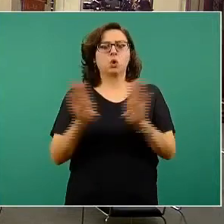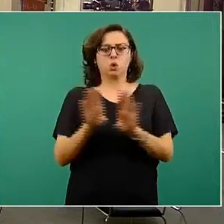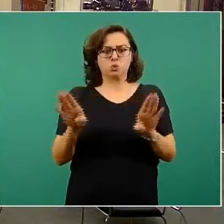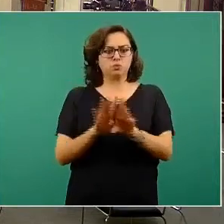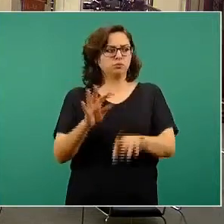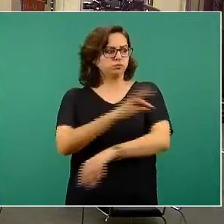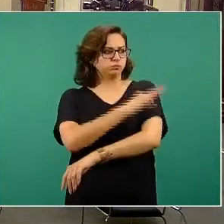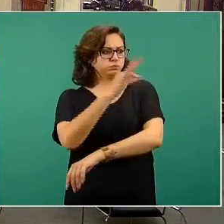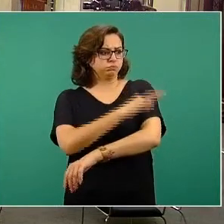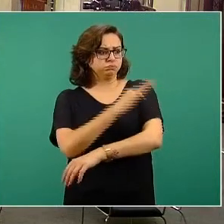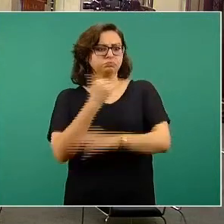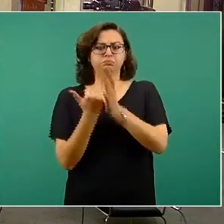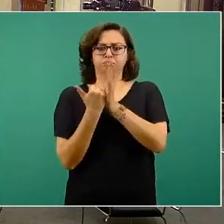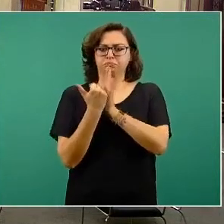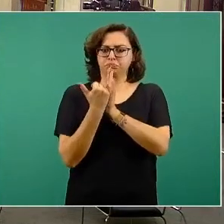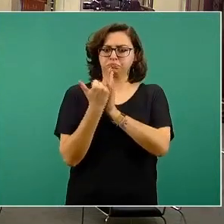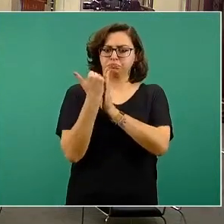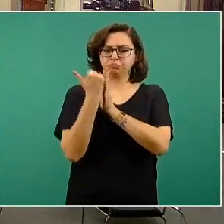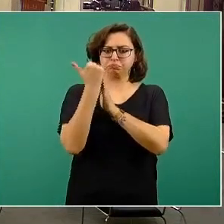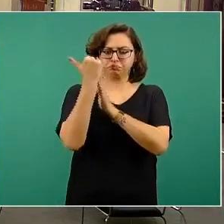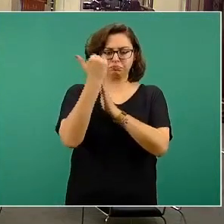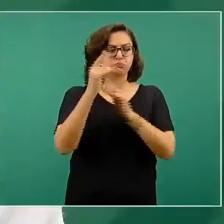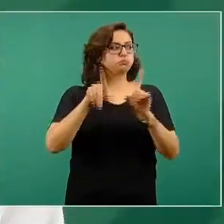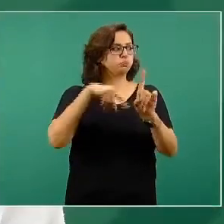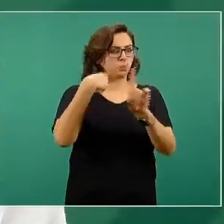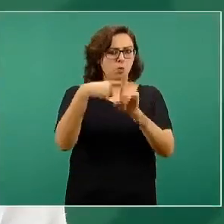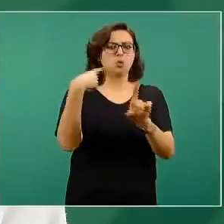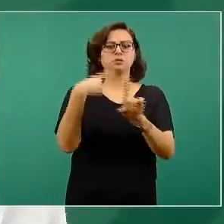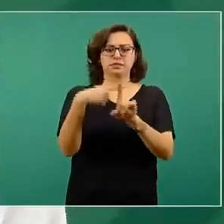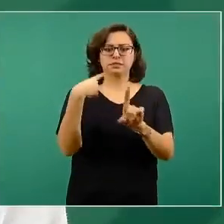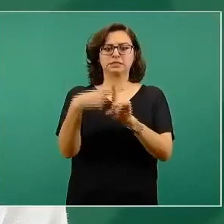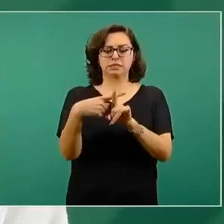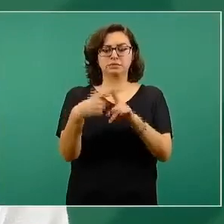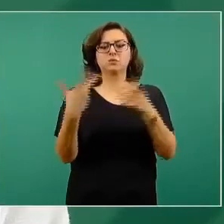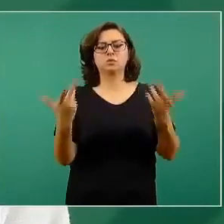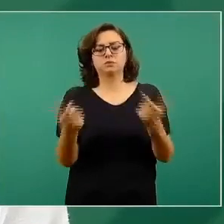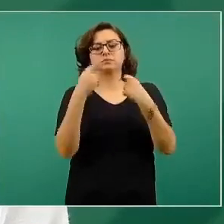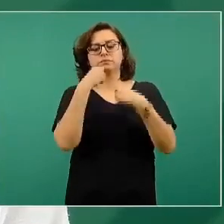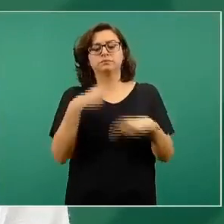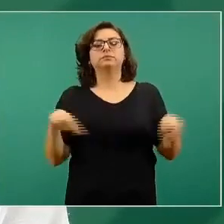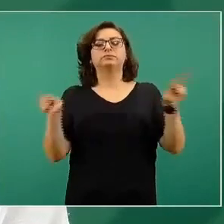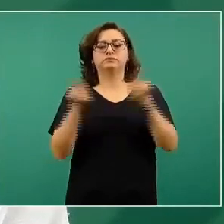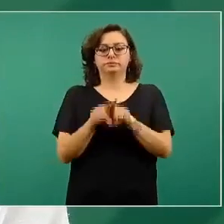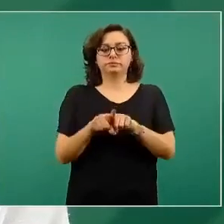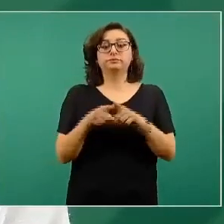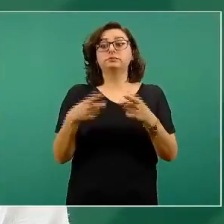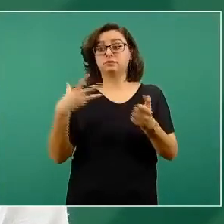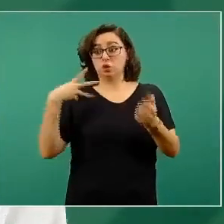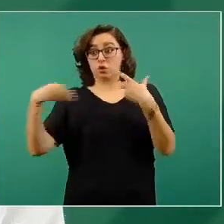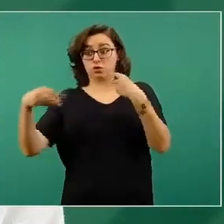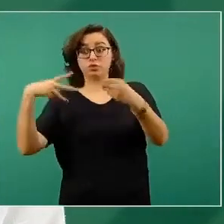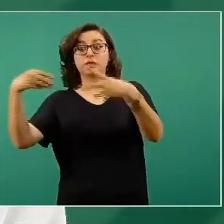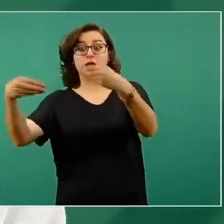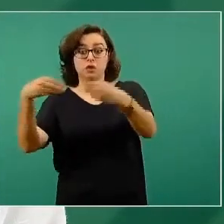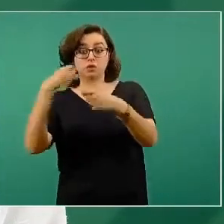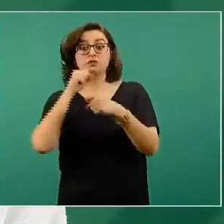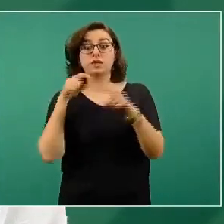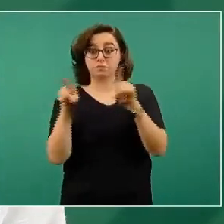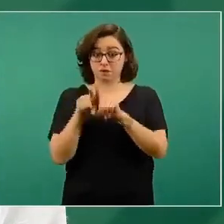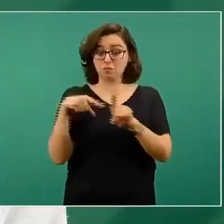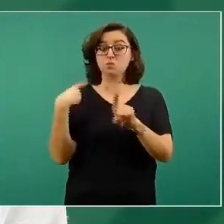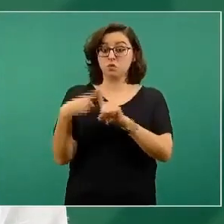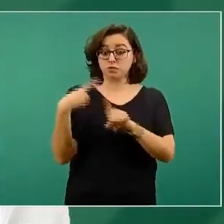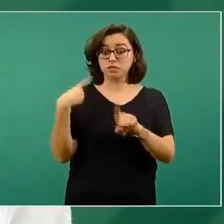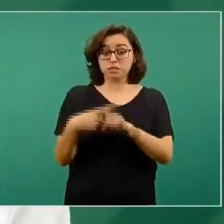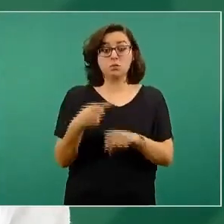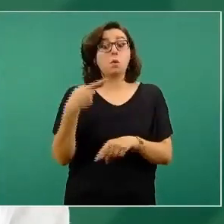de vacunación. Han sido señales muy positivas también en términos del curso de la epidemia. Siempre dejamos en claro,